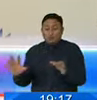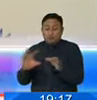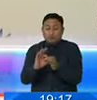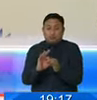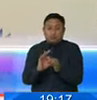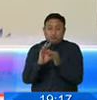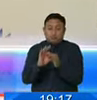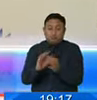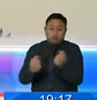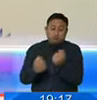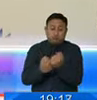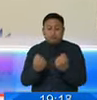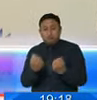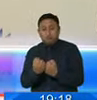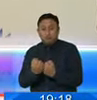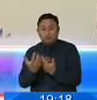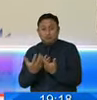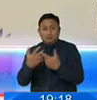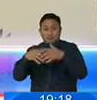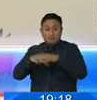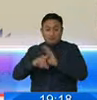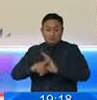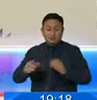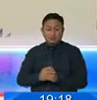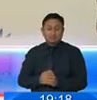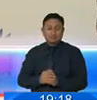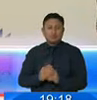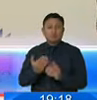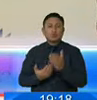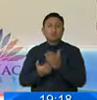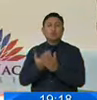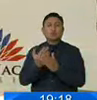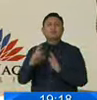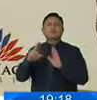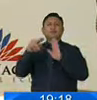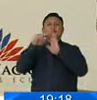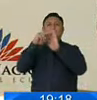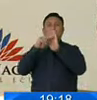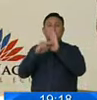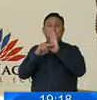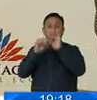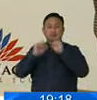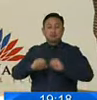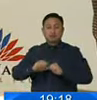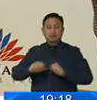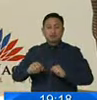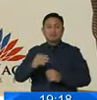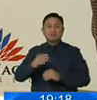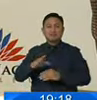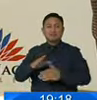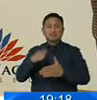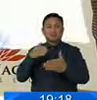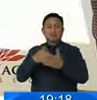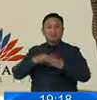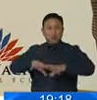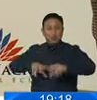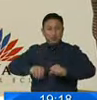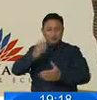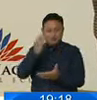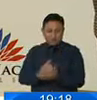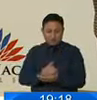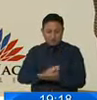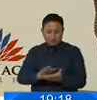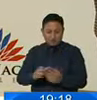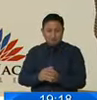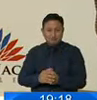manera bastante bien para que el marco normativo que requerimos para el combate a la corrupción vaya recibiendo